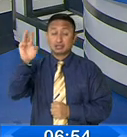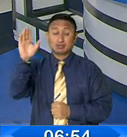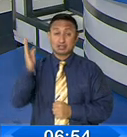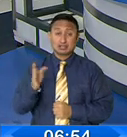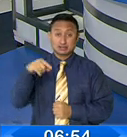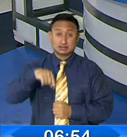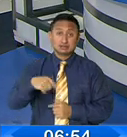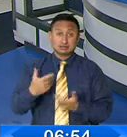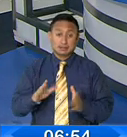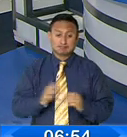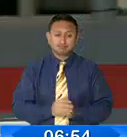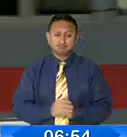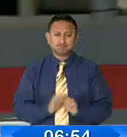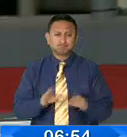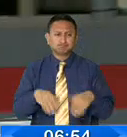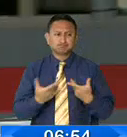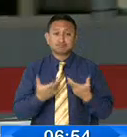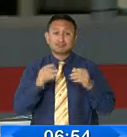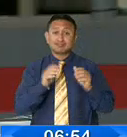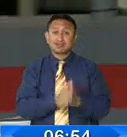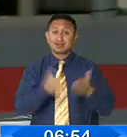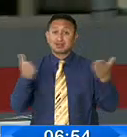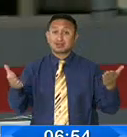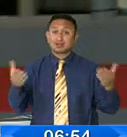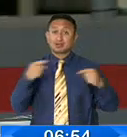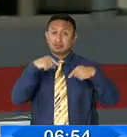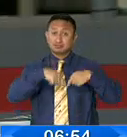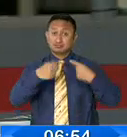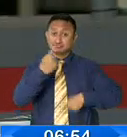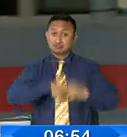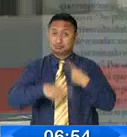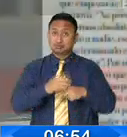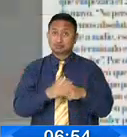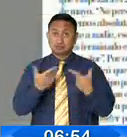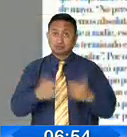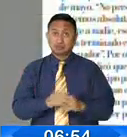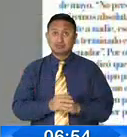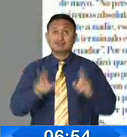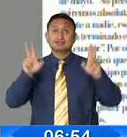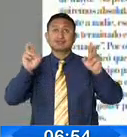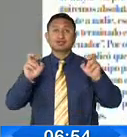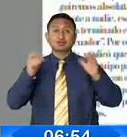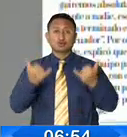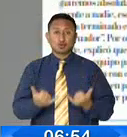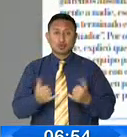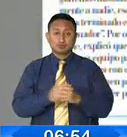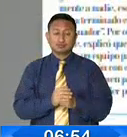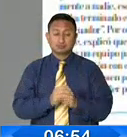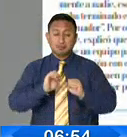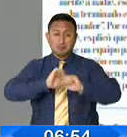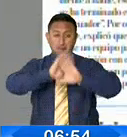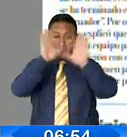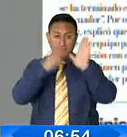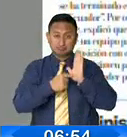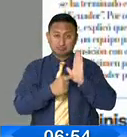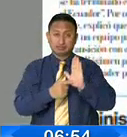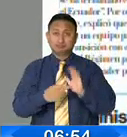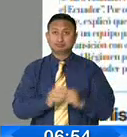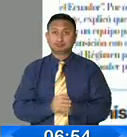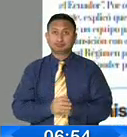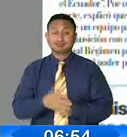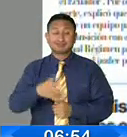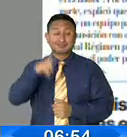Bueno, revisamos lo que dice el Comercio. El Comercio ya está en circulación. Los títulos del Comercio en su edición, pues, dice a esta hora, Lazo